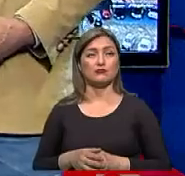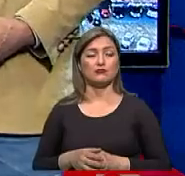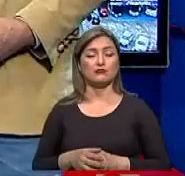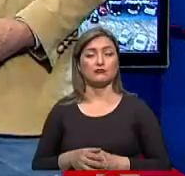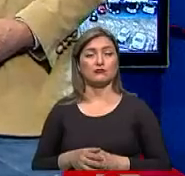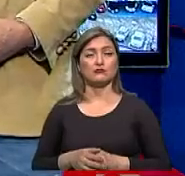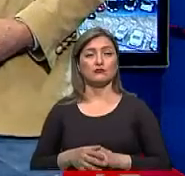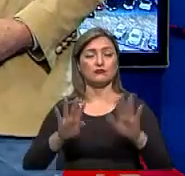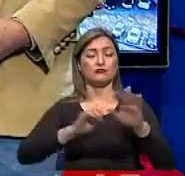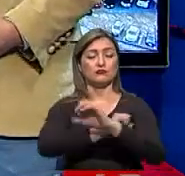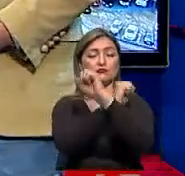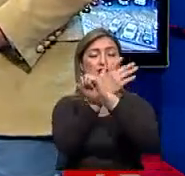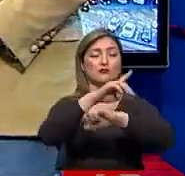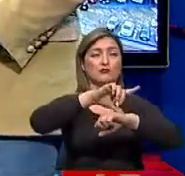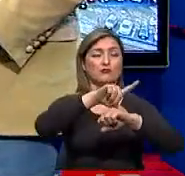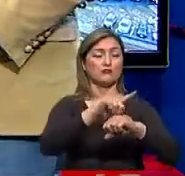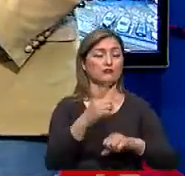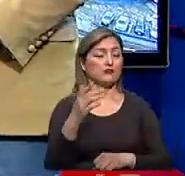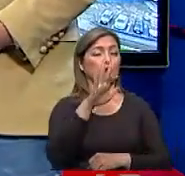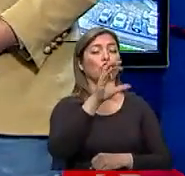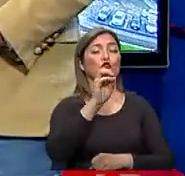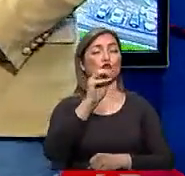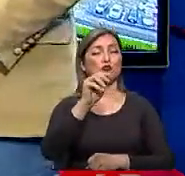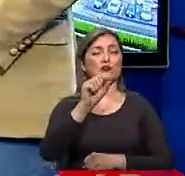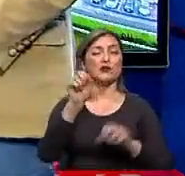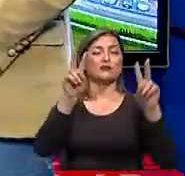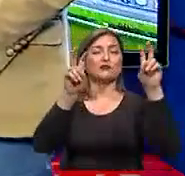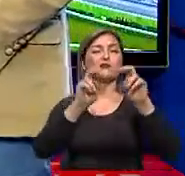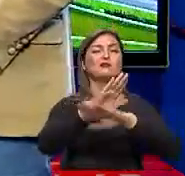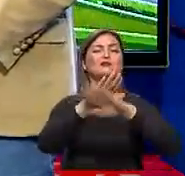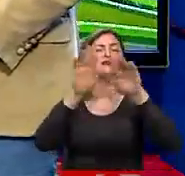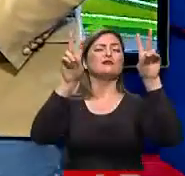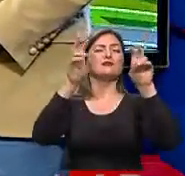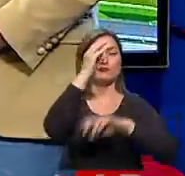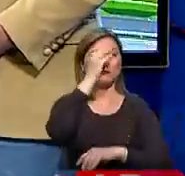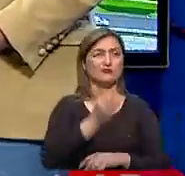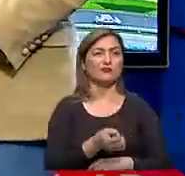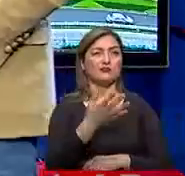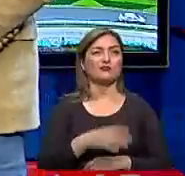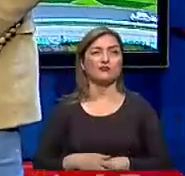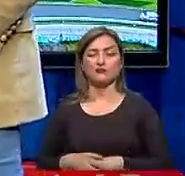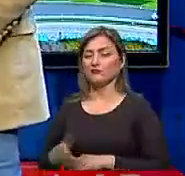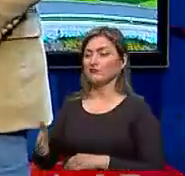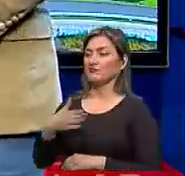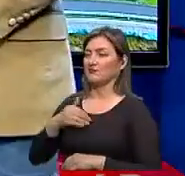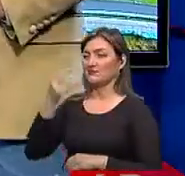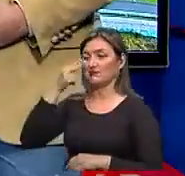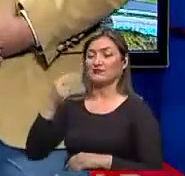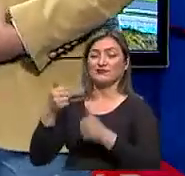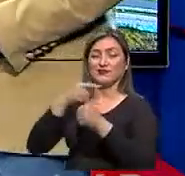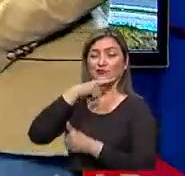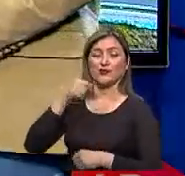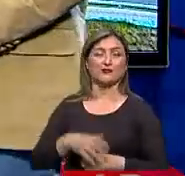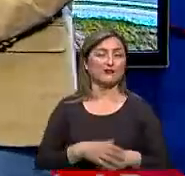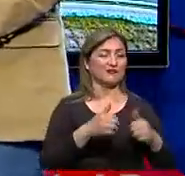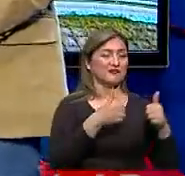9 de la mañana con 15 minutos. Ya está con nosotros Tomás. ¿De qué vamos a hablar esta mañana? Buen día. Buenos días, Helen. ¿Cómo estás? ¿Qué tal, Fredo? ¿Bien? Muy bien, ¿tú? Bien, bien,